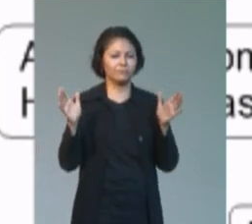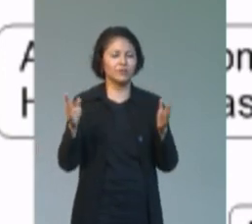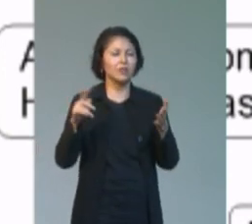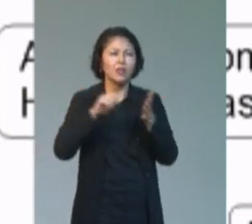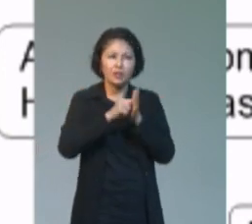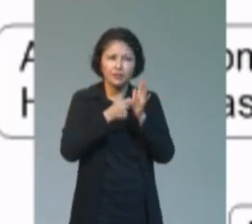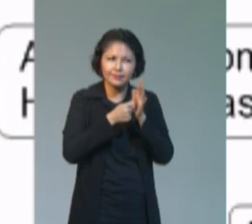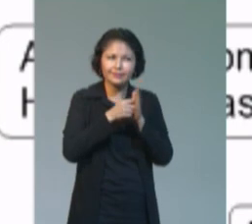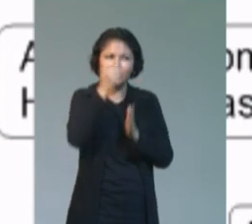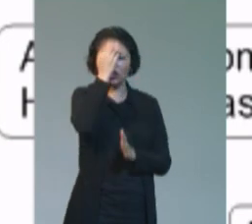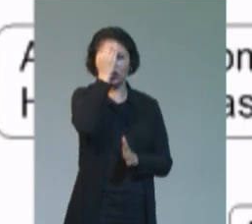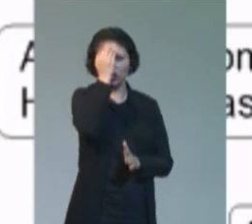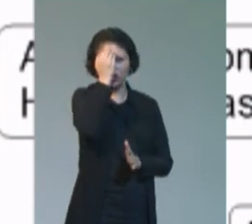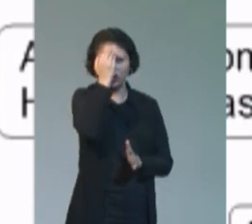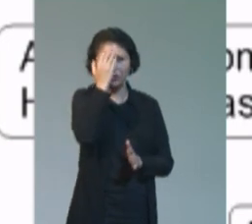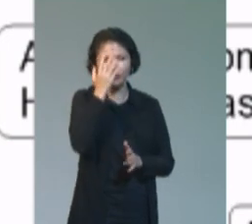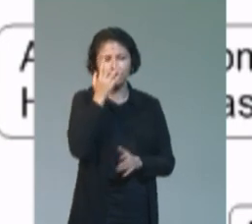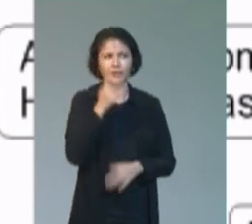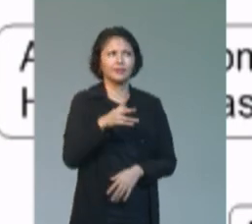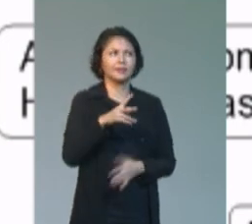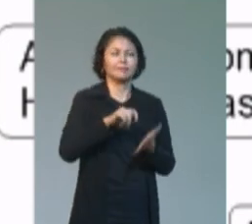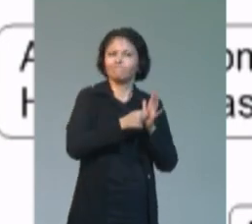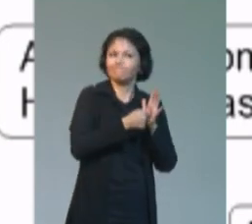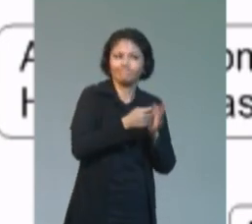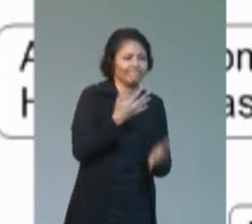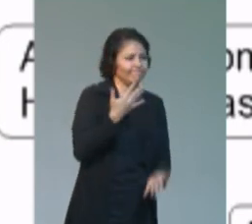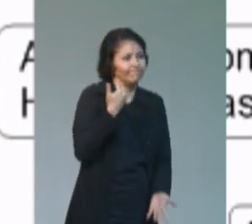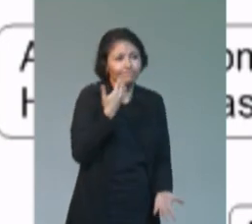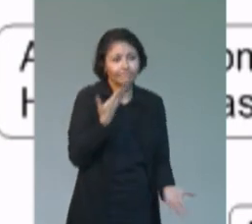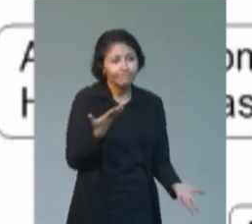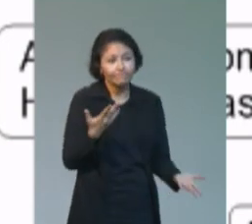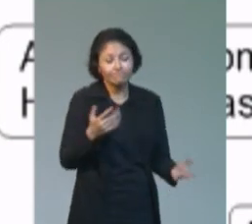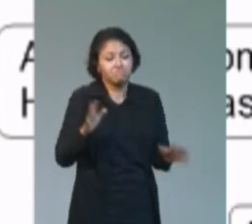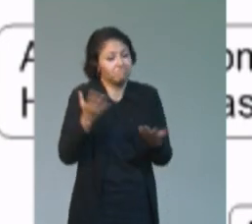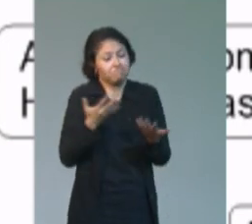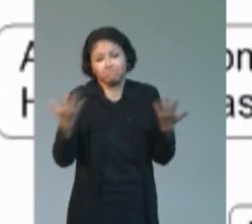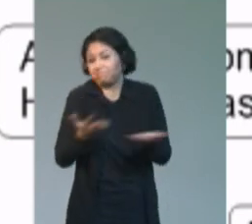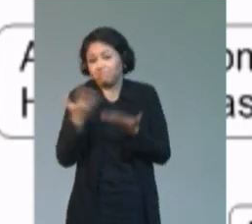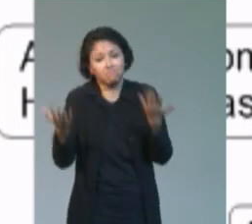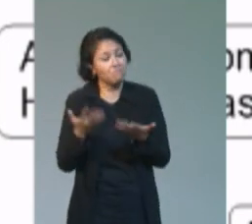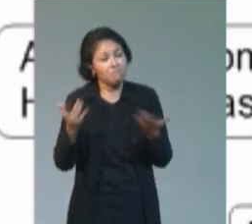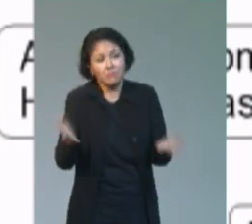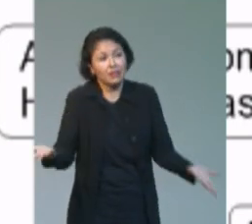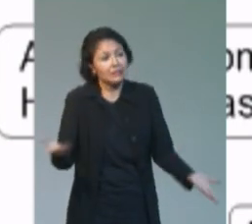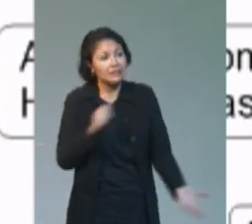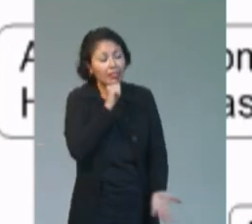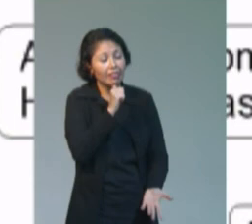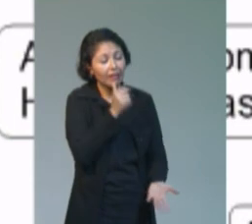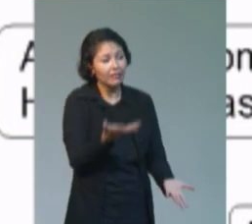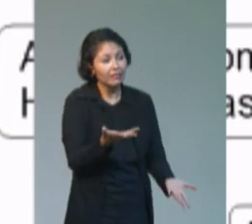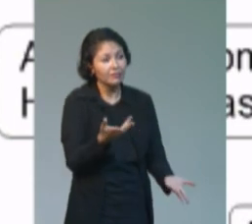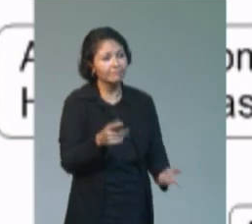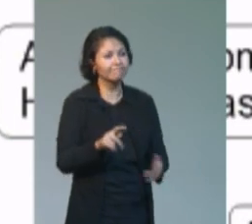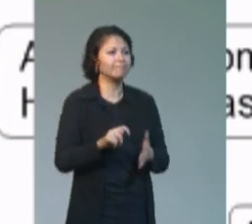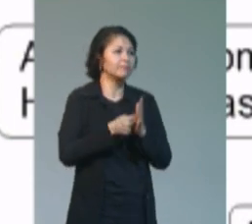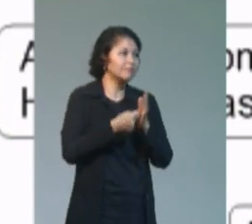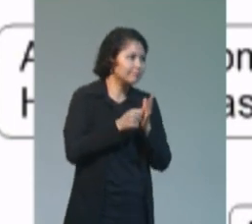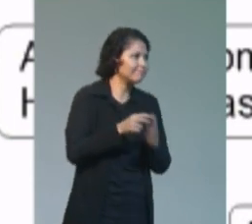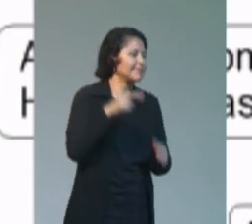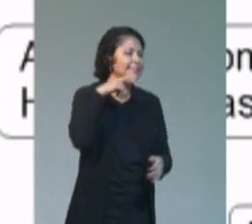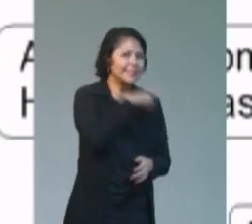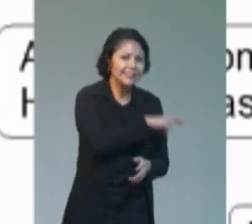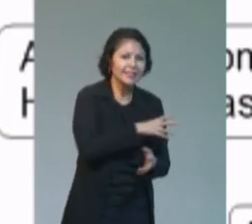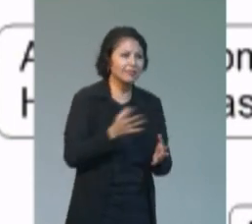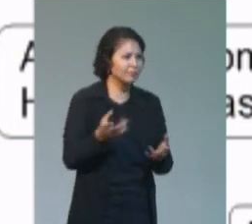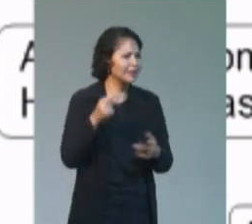si no tenemos tecnología no podemos hacerlo y qué tecnología por la mejor la más rápida y la que podamos disponer